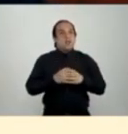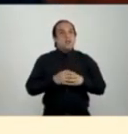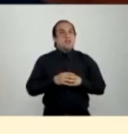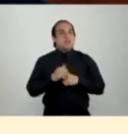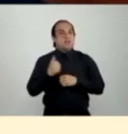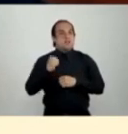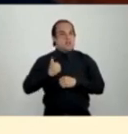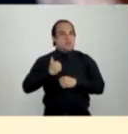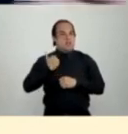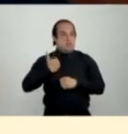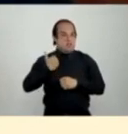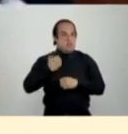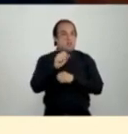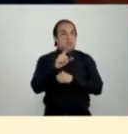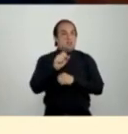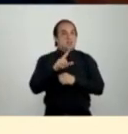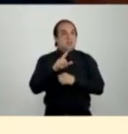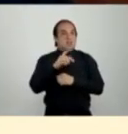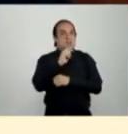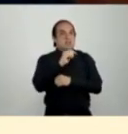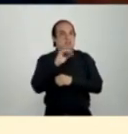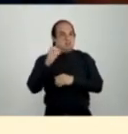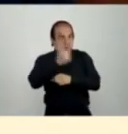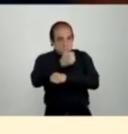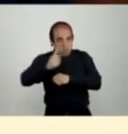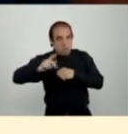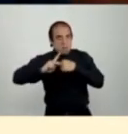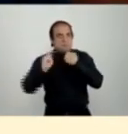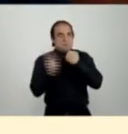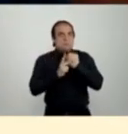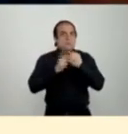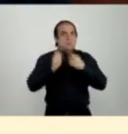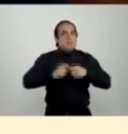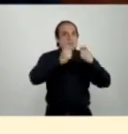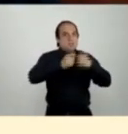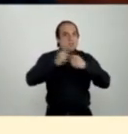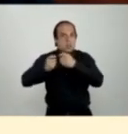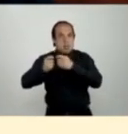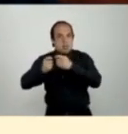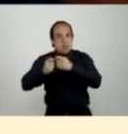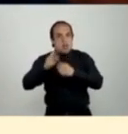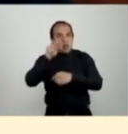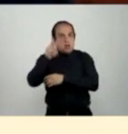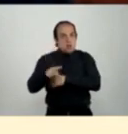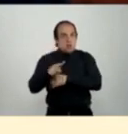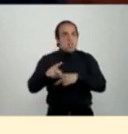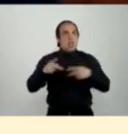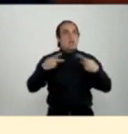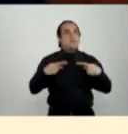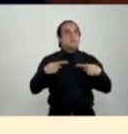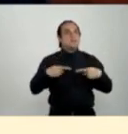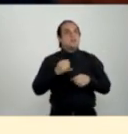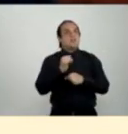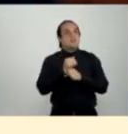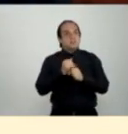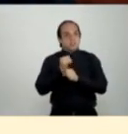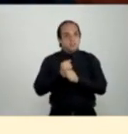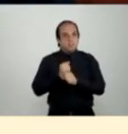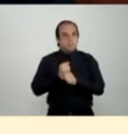Sasturain, etcétera. Es decir, en cada país aporta la realidad y el personaje del